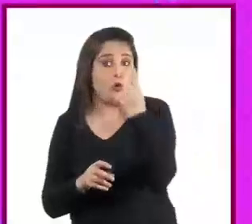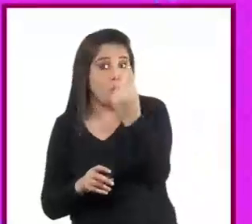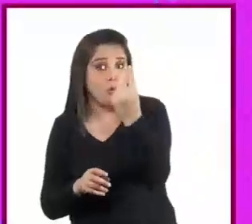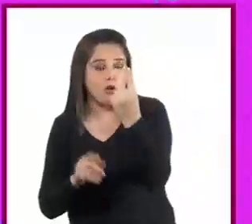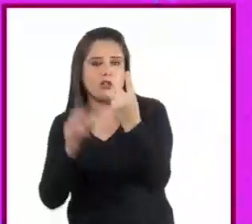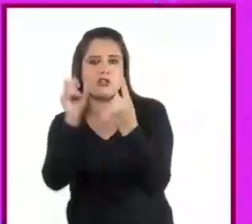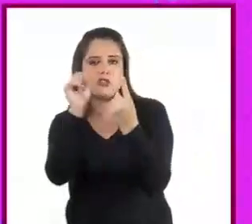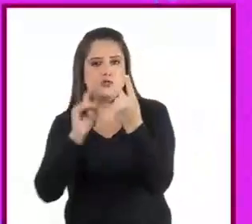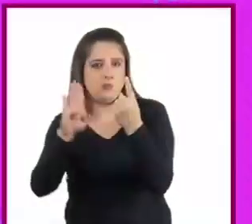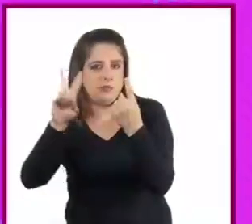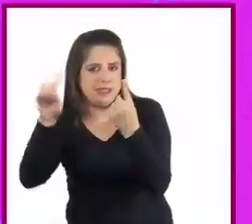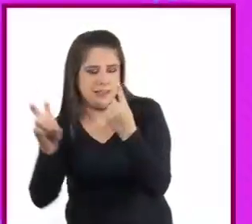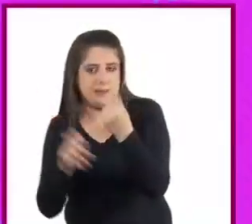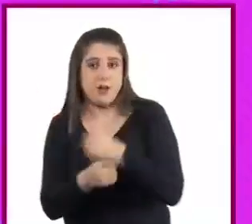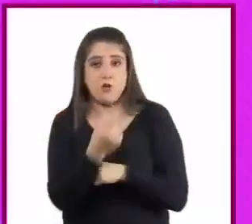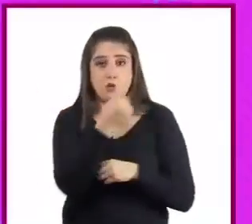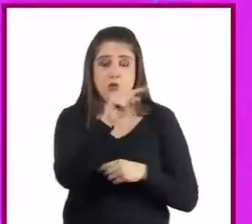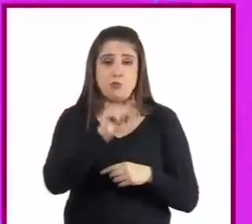el subtema.